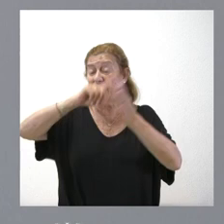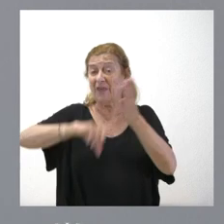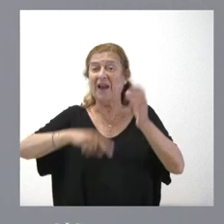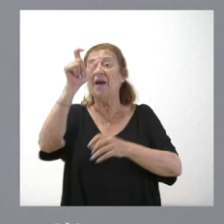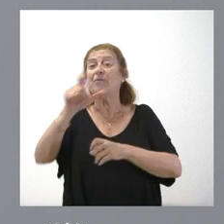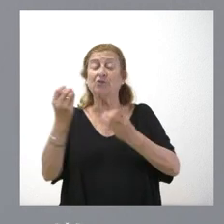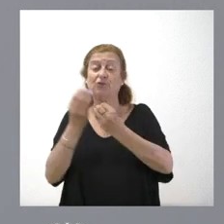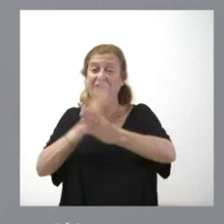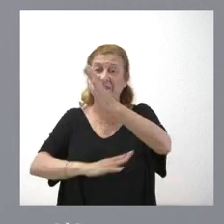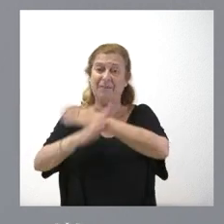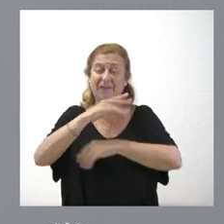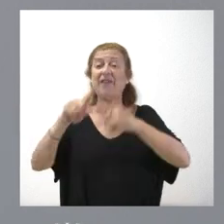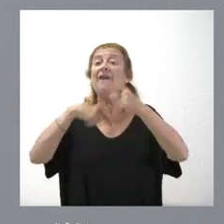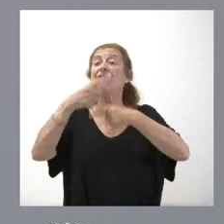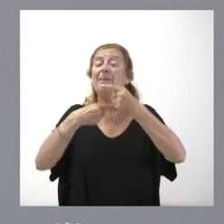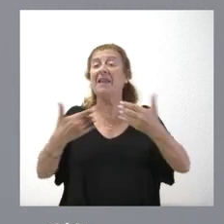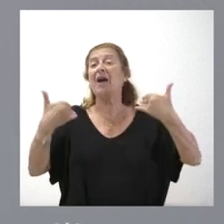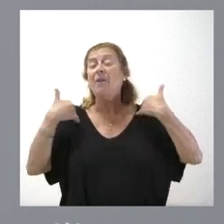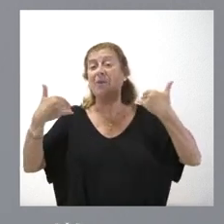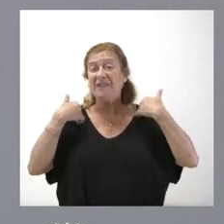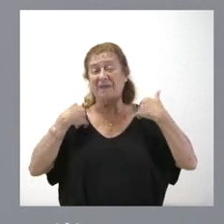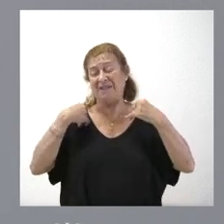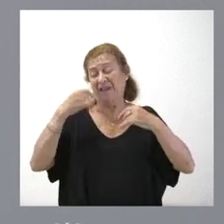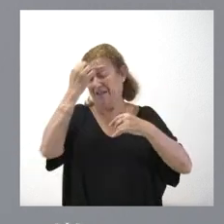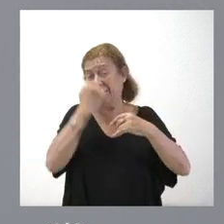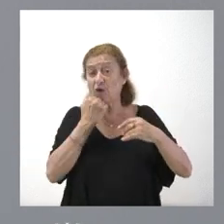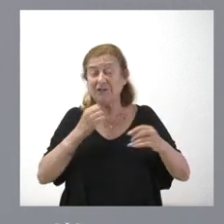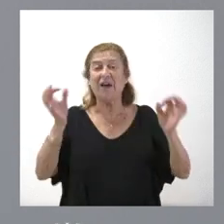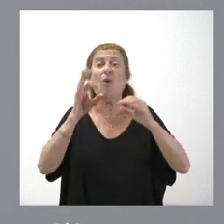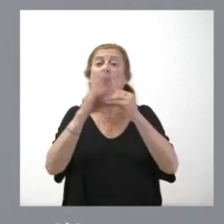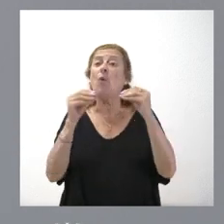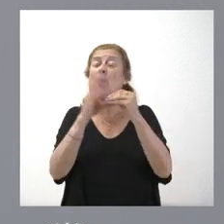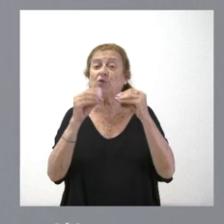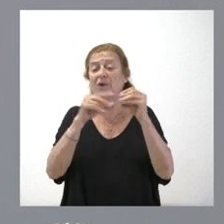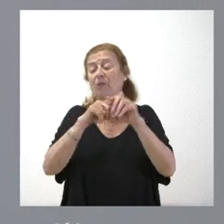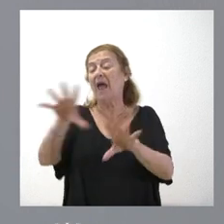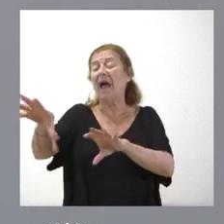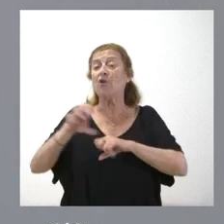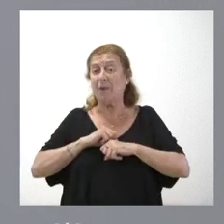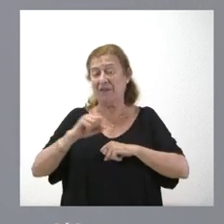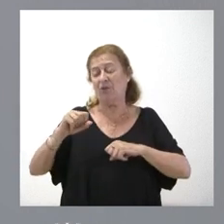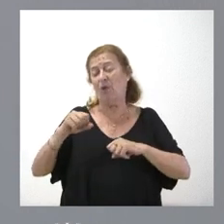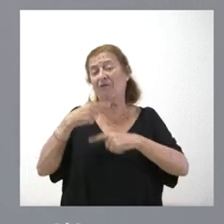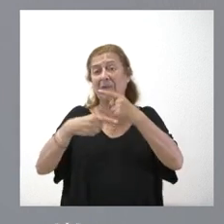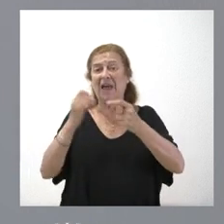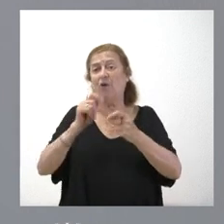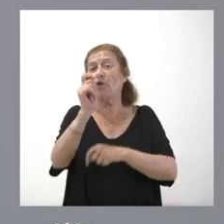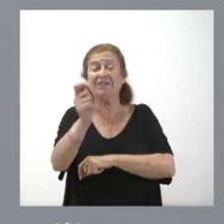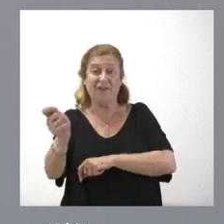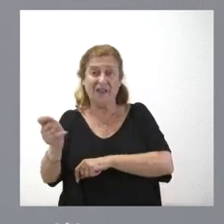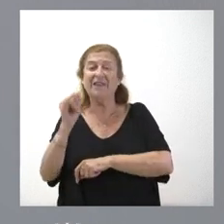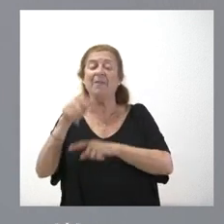discapacidad familias que sean Víctimas de altos terroristas o usuarios que se encuentren en acogimiento Familiar o Residencial así como bonificaciones